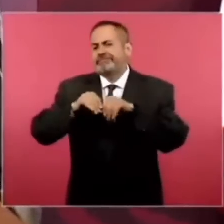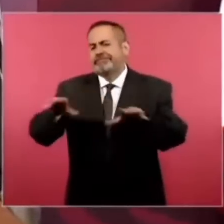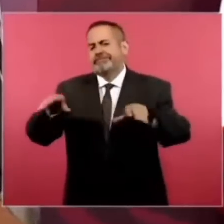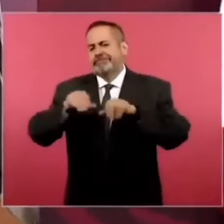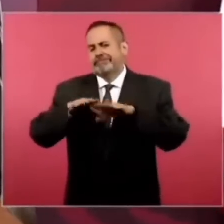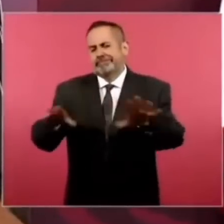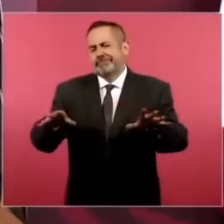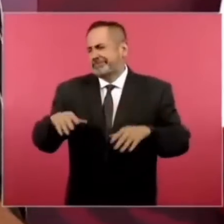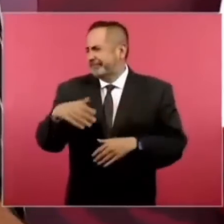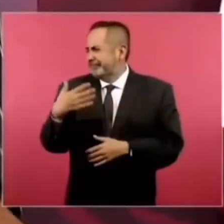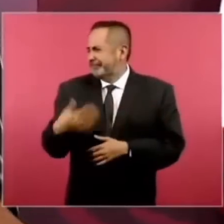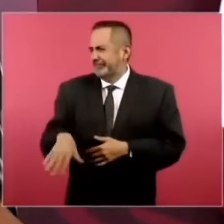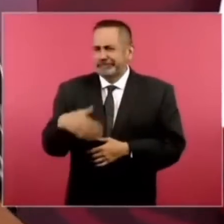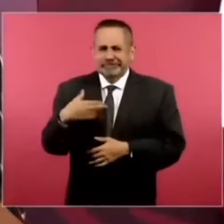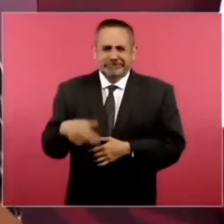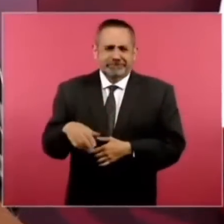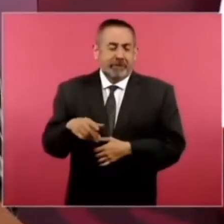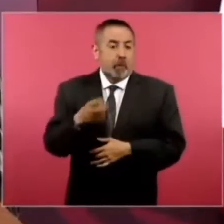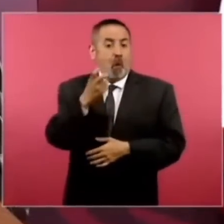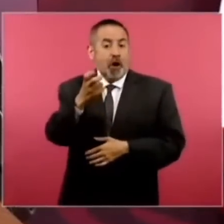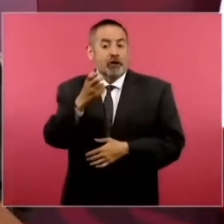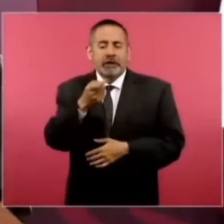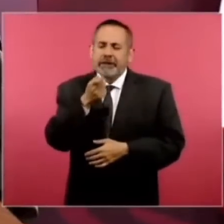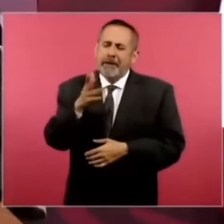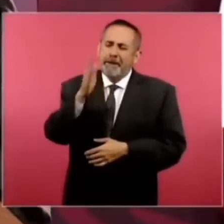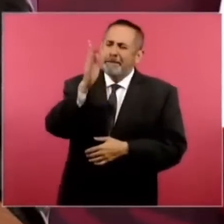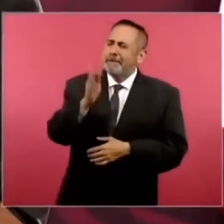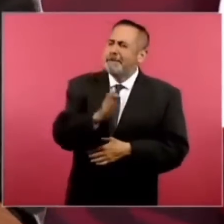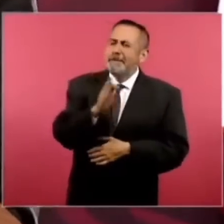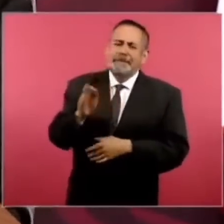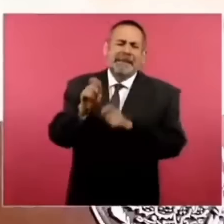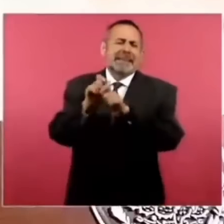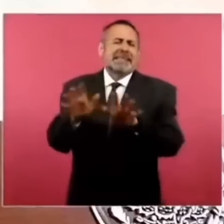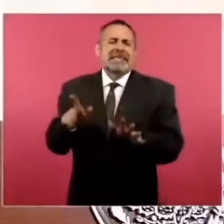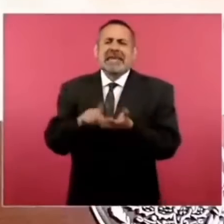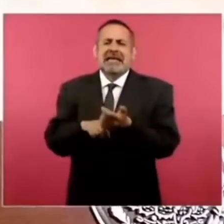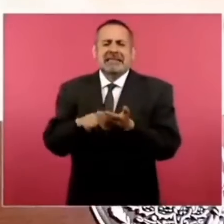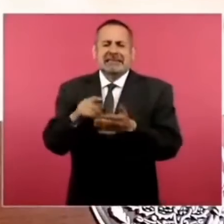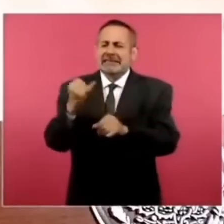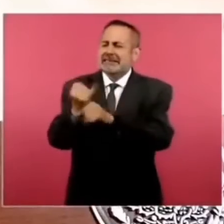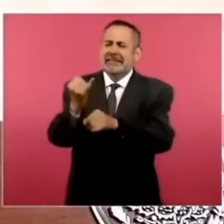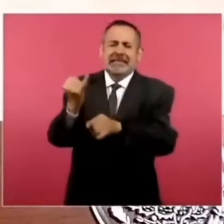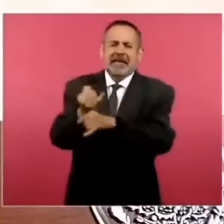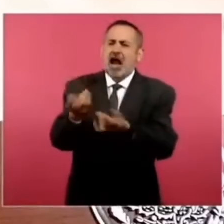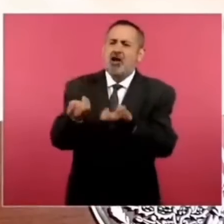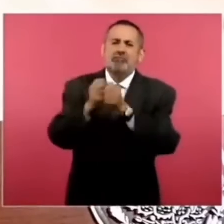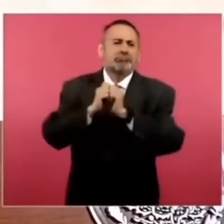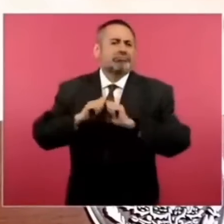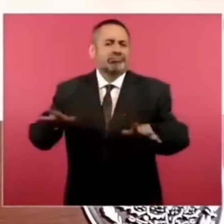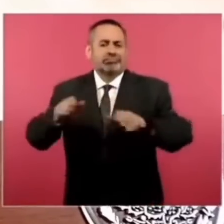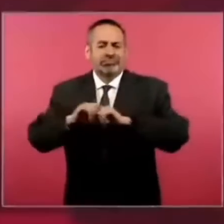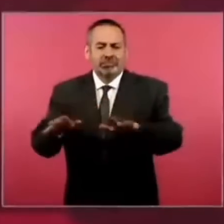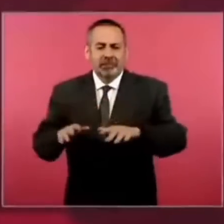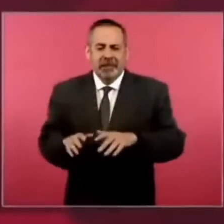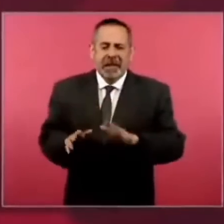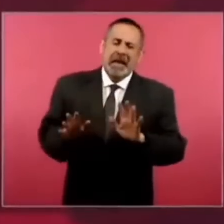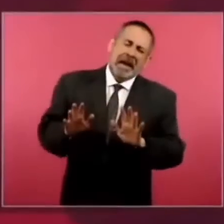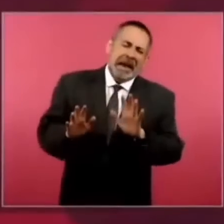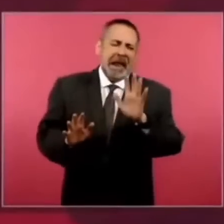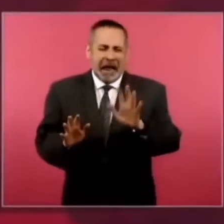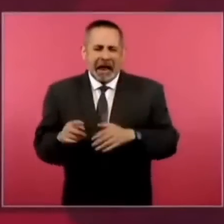y las redes sociales. Por eso hablo de benditas redes sociales, aunque ya también las toman,